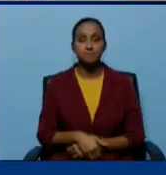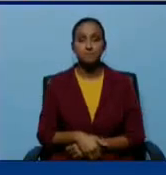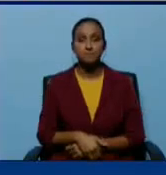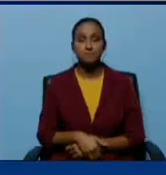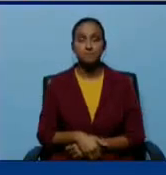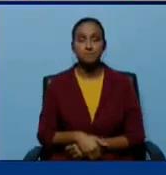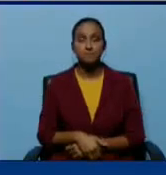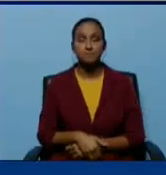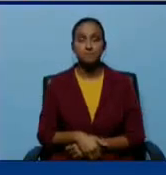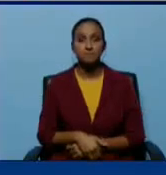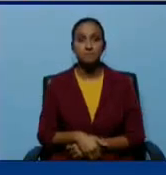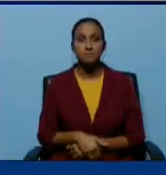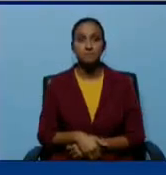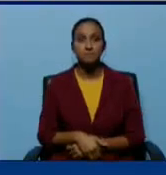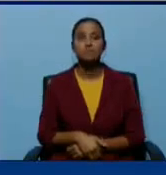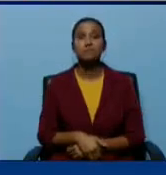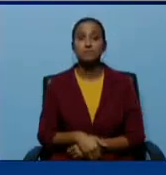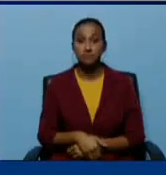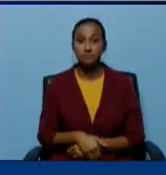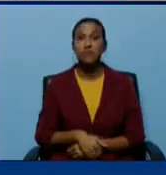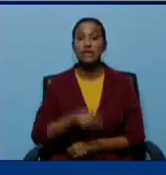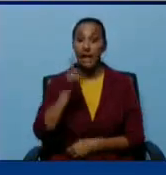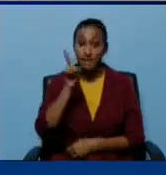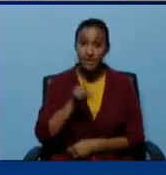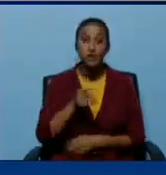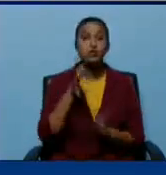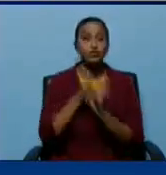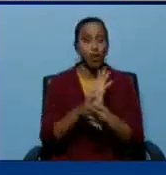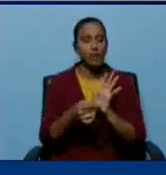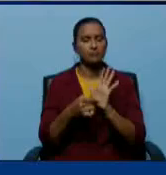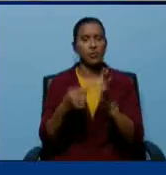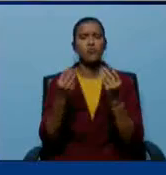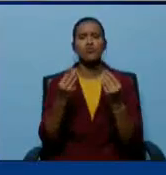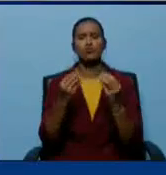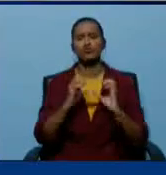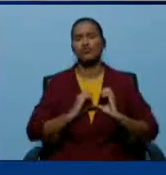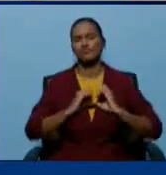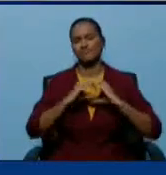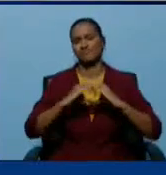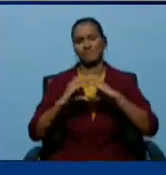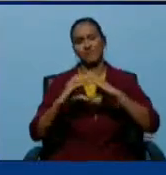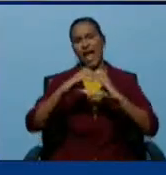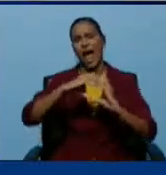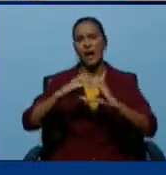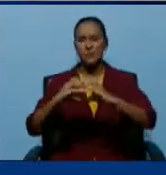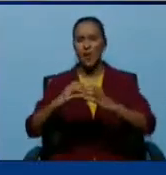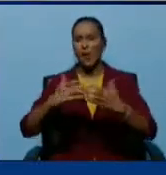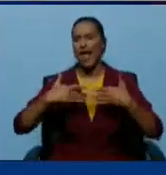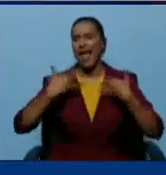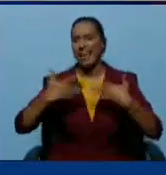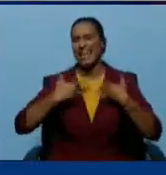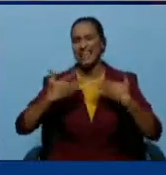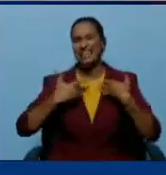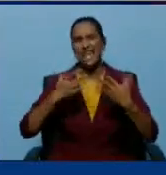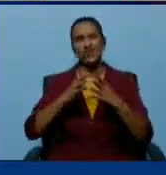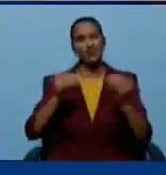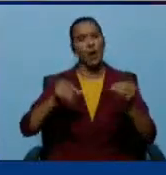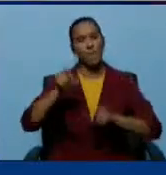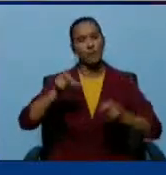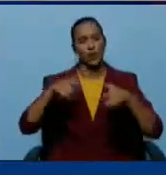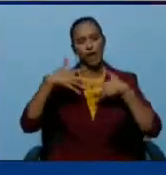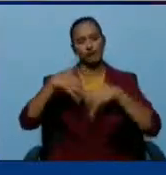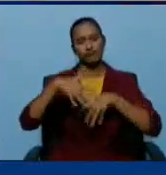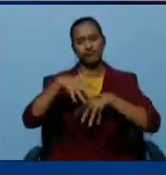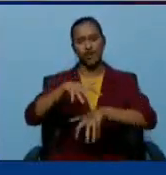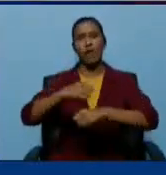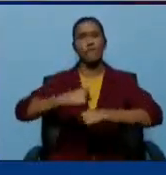Y en la inmensa demostración de amor, de alegría y de fuerza popular en la Gran Caracas, que fue